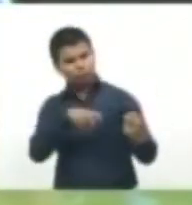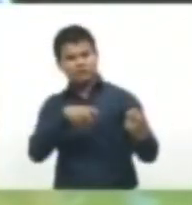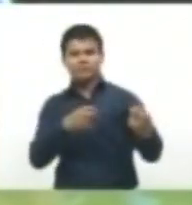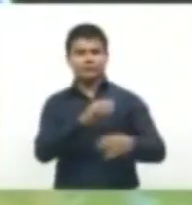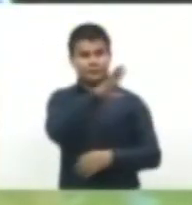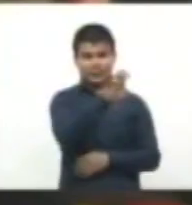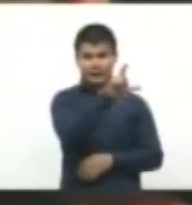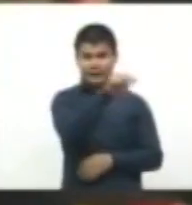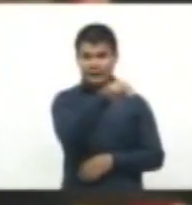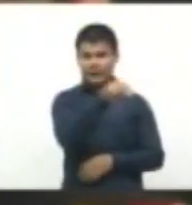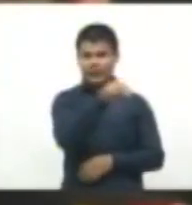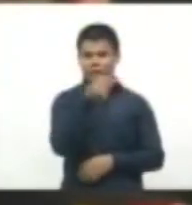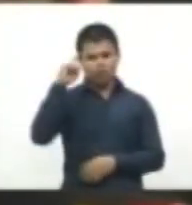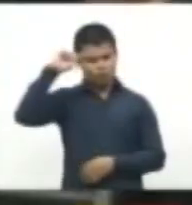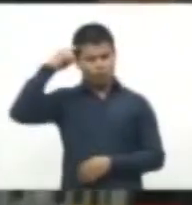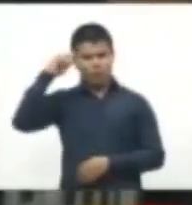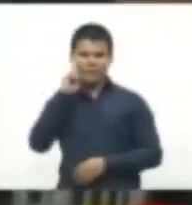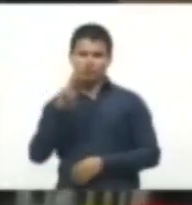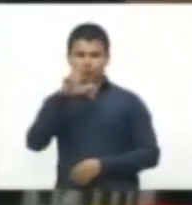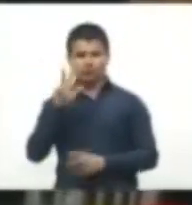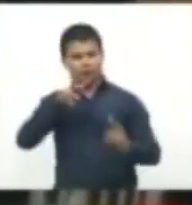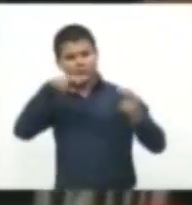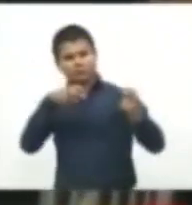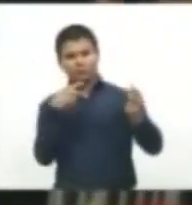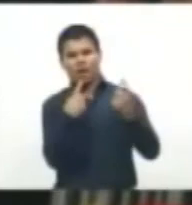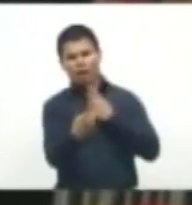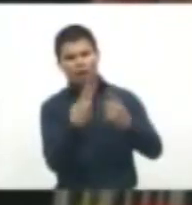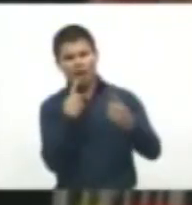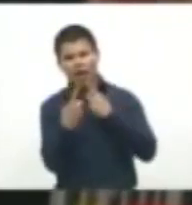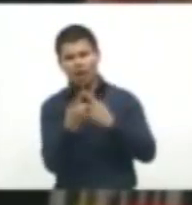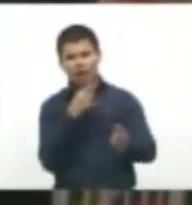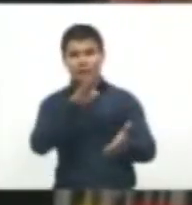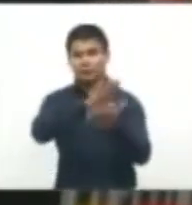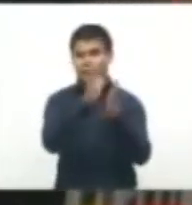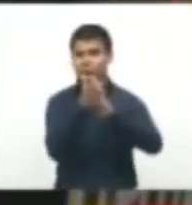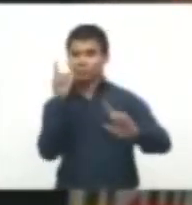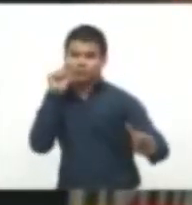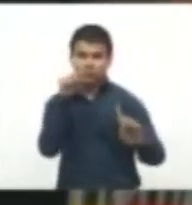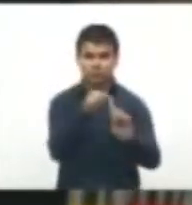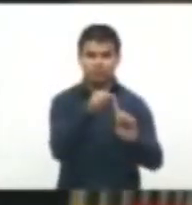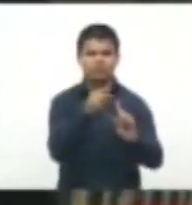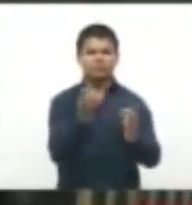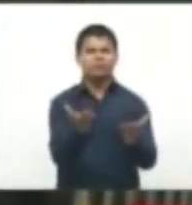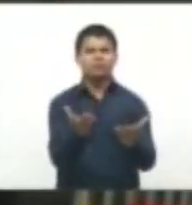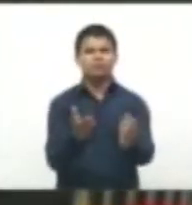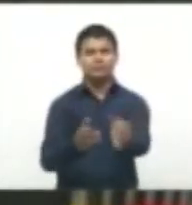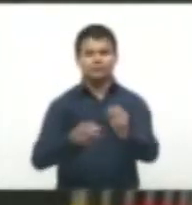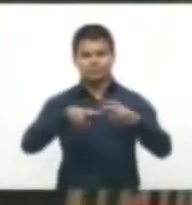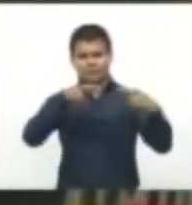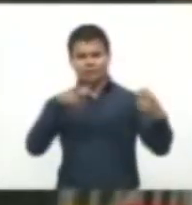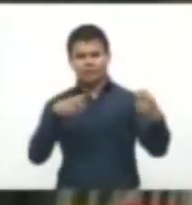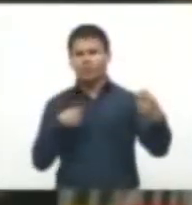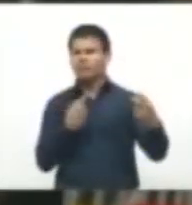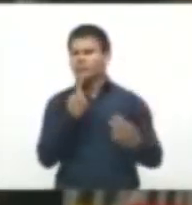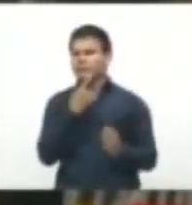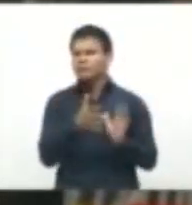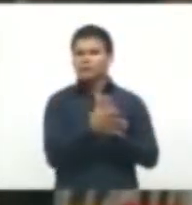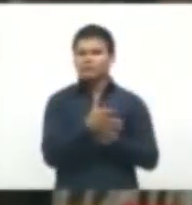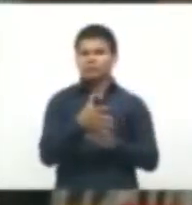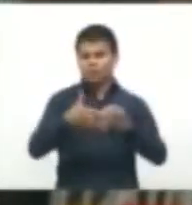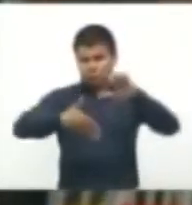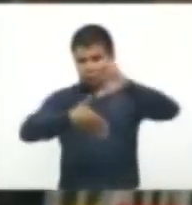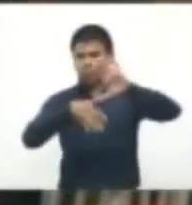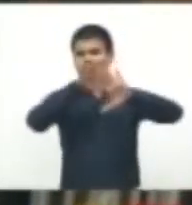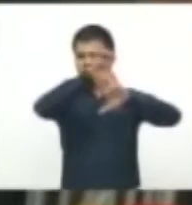informe. Hoy en Quito inició la mesa pública de diálogos para la paz entre la guerrilla del ELN y el gobierno nacional. Frente a los miembros de los países garantes